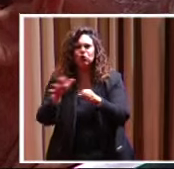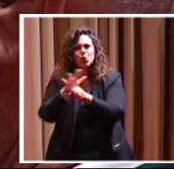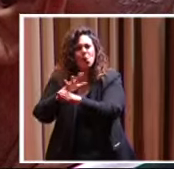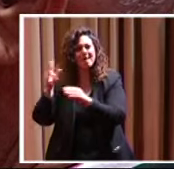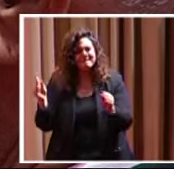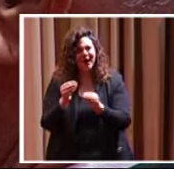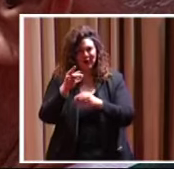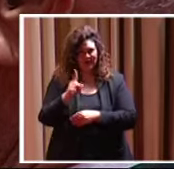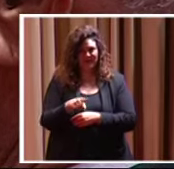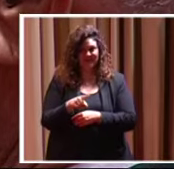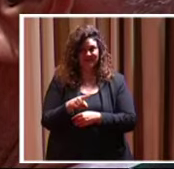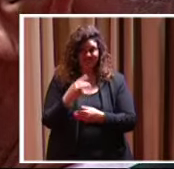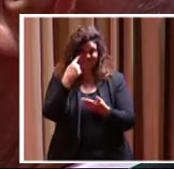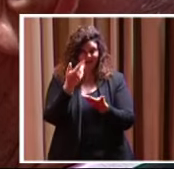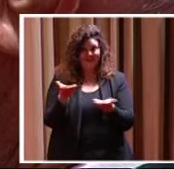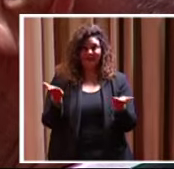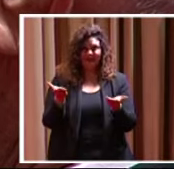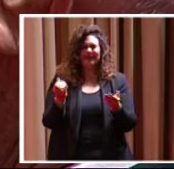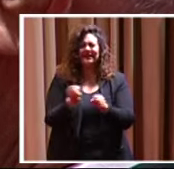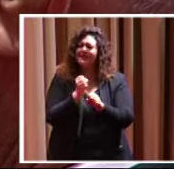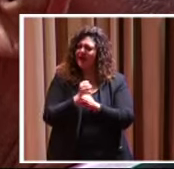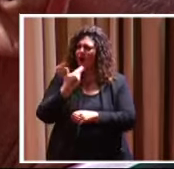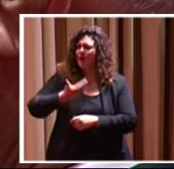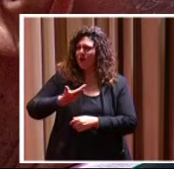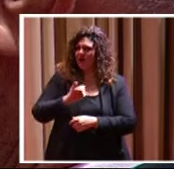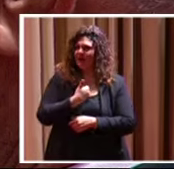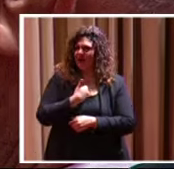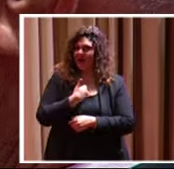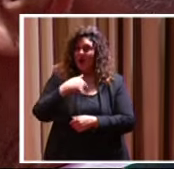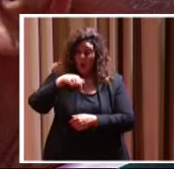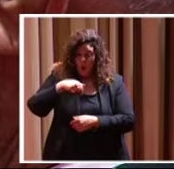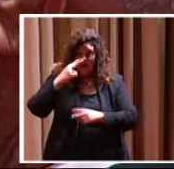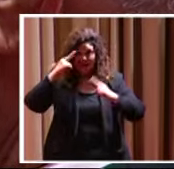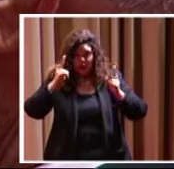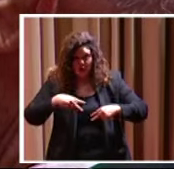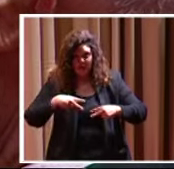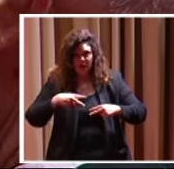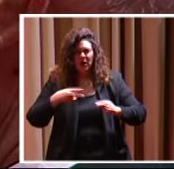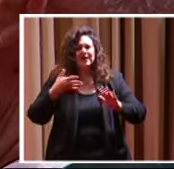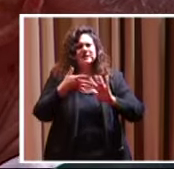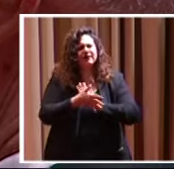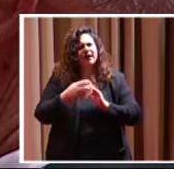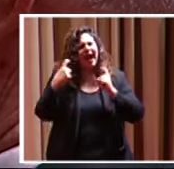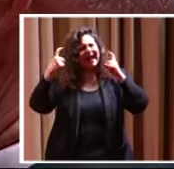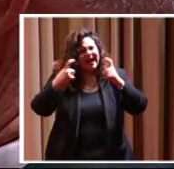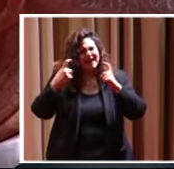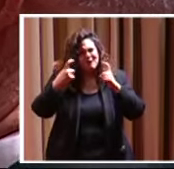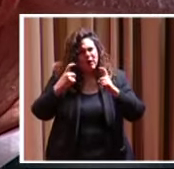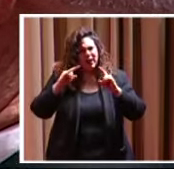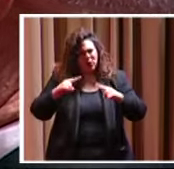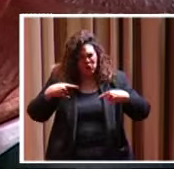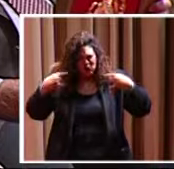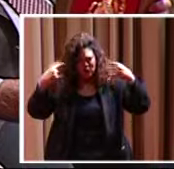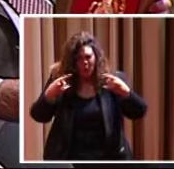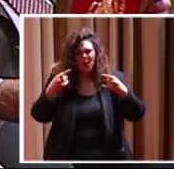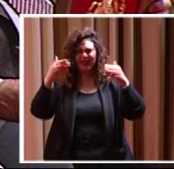Con esto, como ven, tenemos una tarea importante porque lo que hoy nos están reconociendo nos supone un esfuerzo mayor de dedicación a la